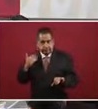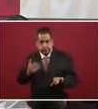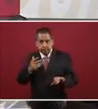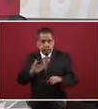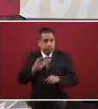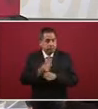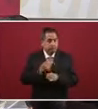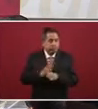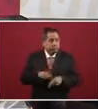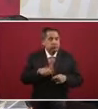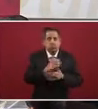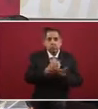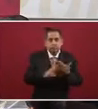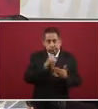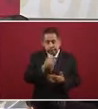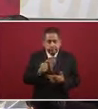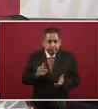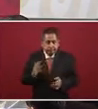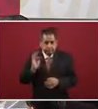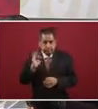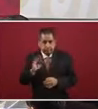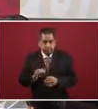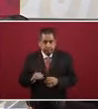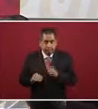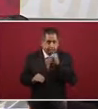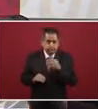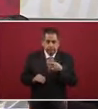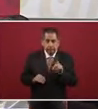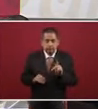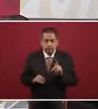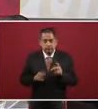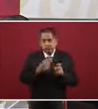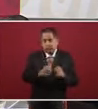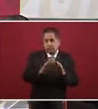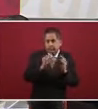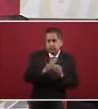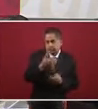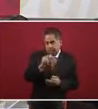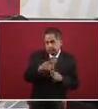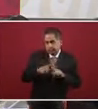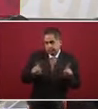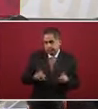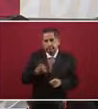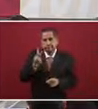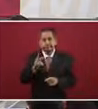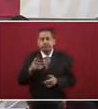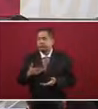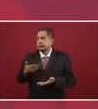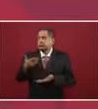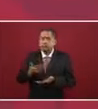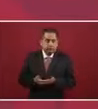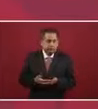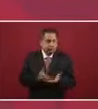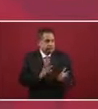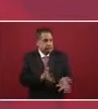hubiesen contratado o no se hubiesen contratado así, pero llegamos